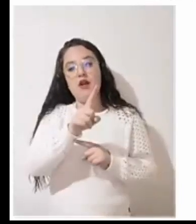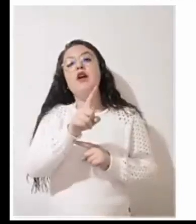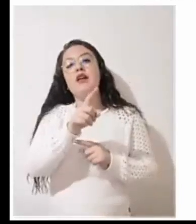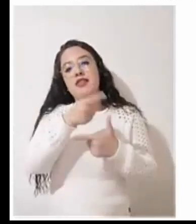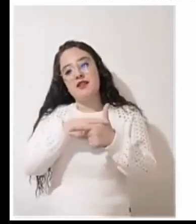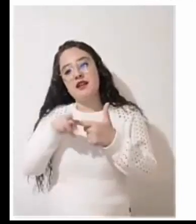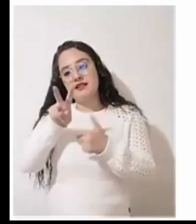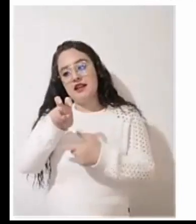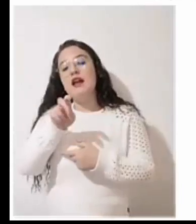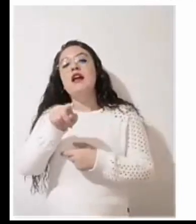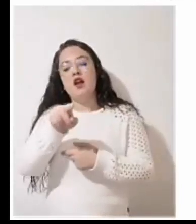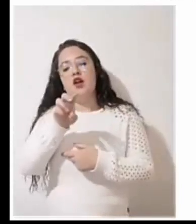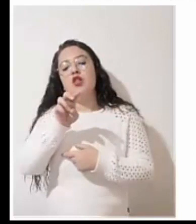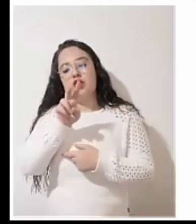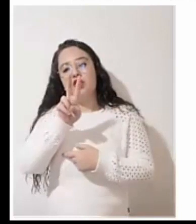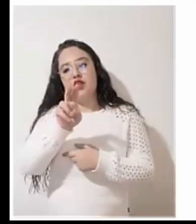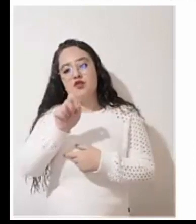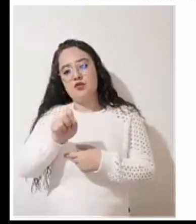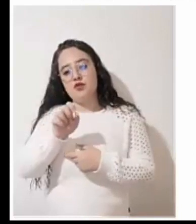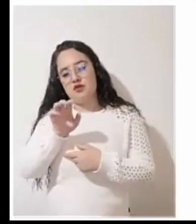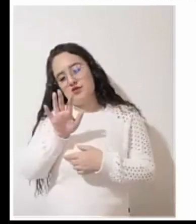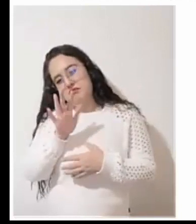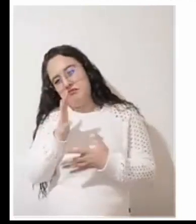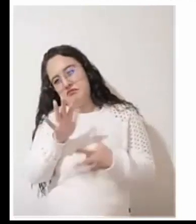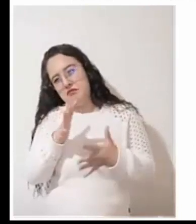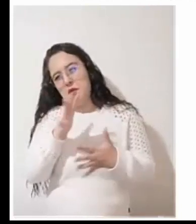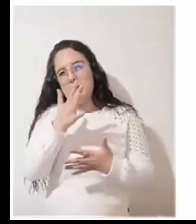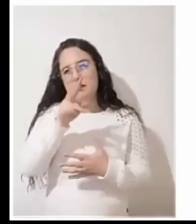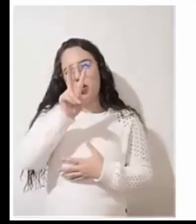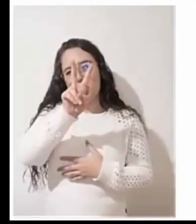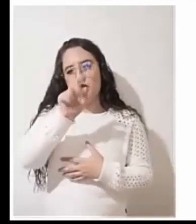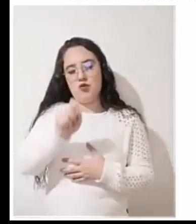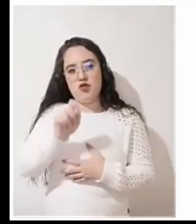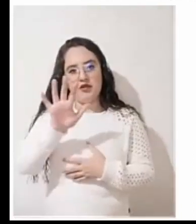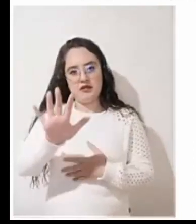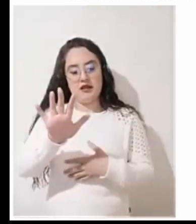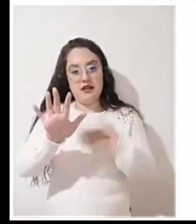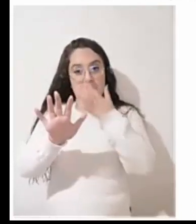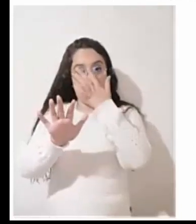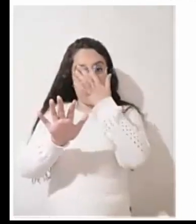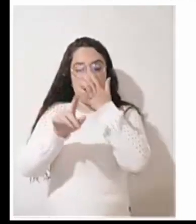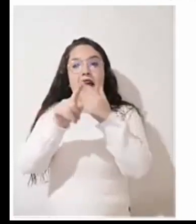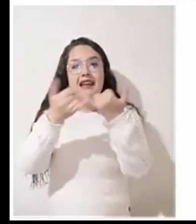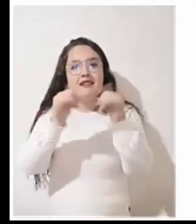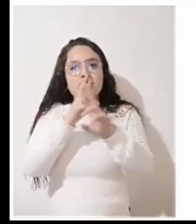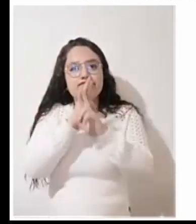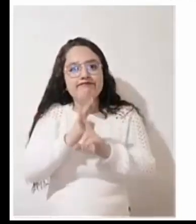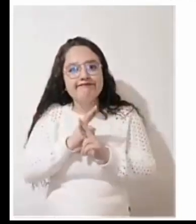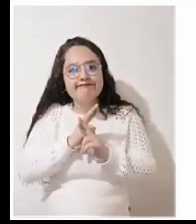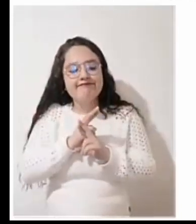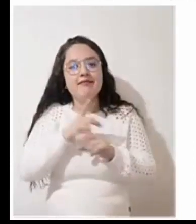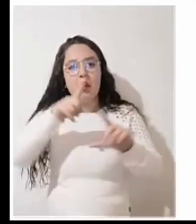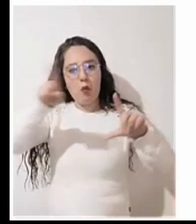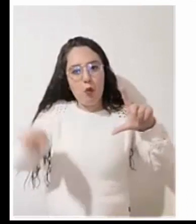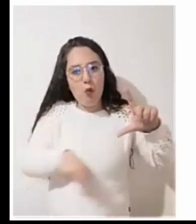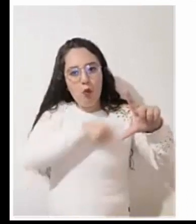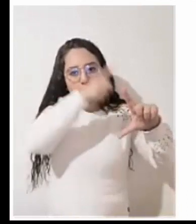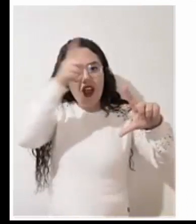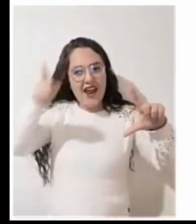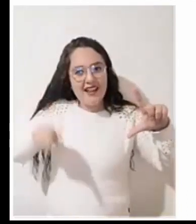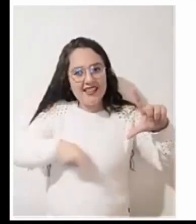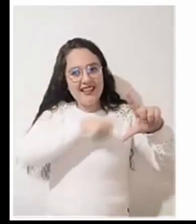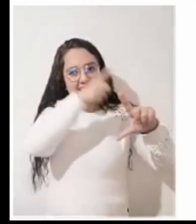da 2.57, lo que es más o menos igual a 2.5, que fue el valor que obtuvimos de